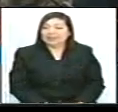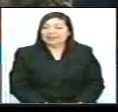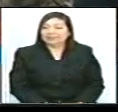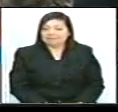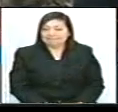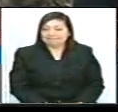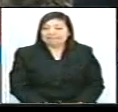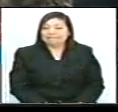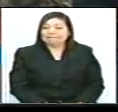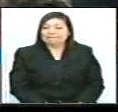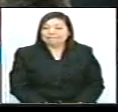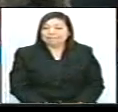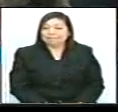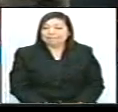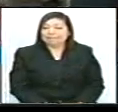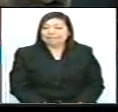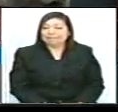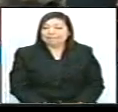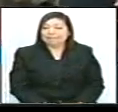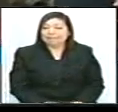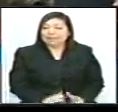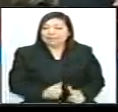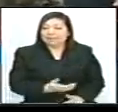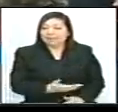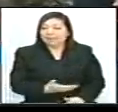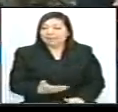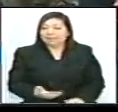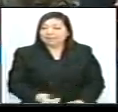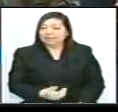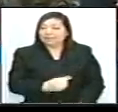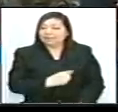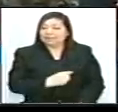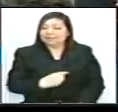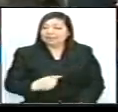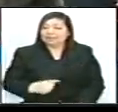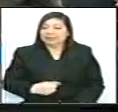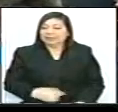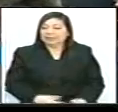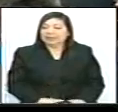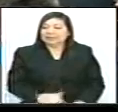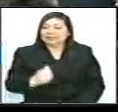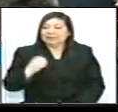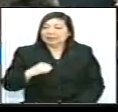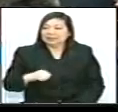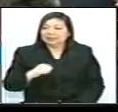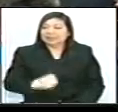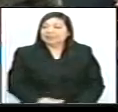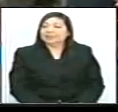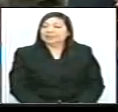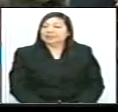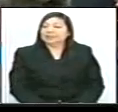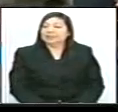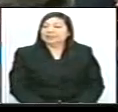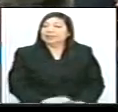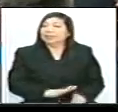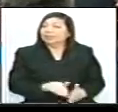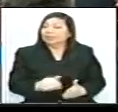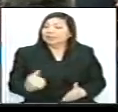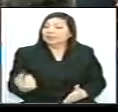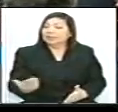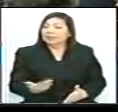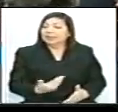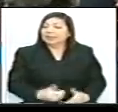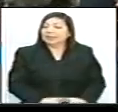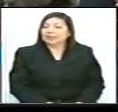Muchísimas gracias. Señores congresistas, señores gobernadores regionales, alcaldes, funcionarios y público en general,